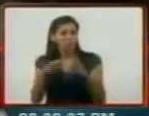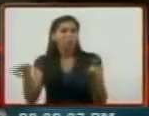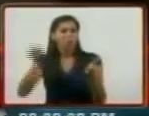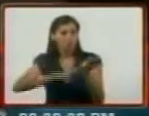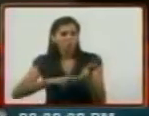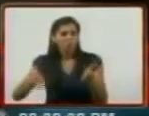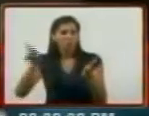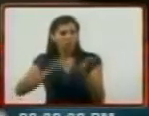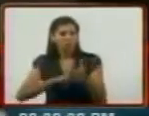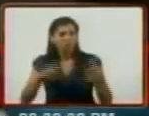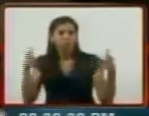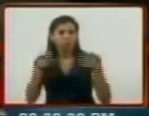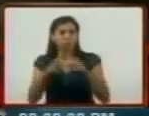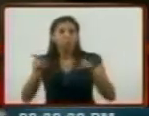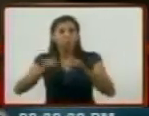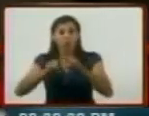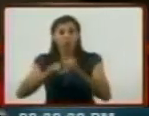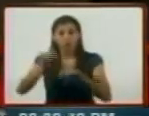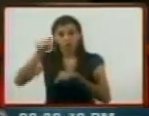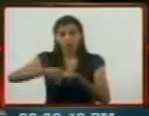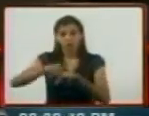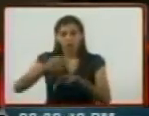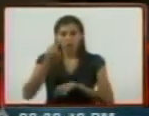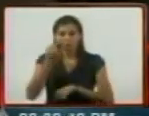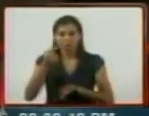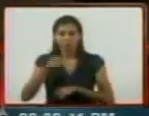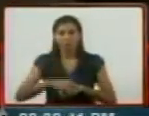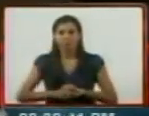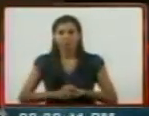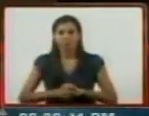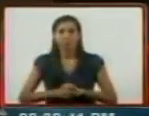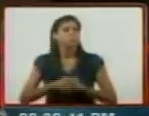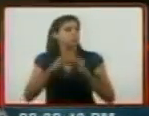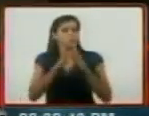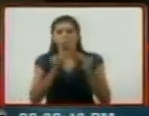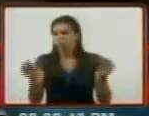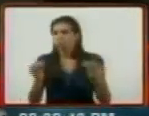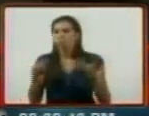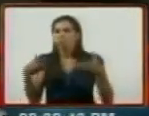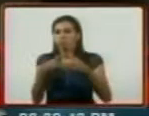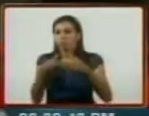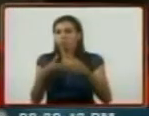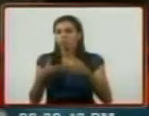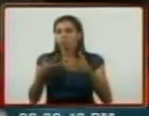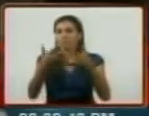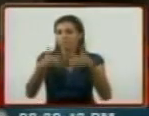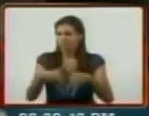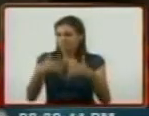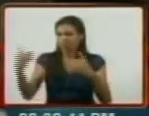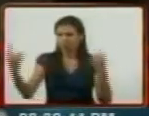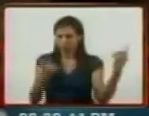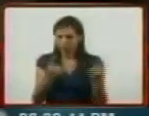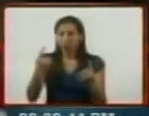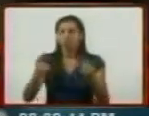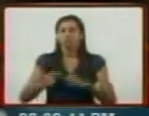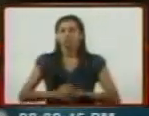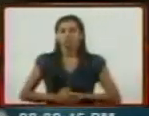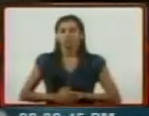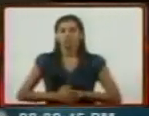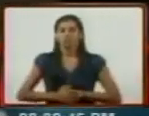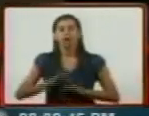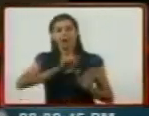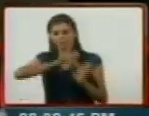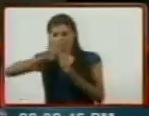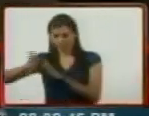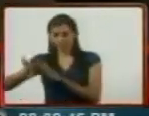como las que hemos presenciado el día de hoy con todos los sectores económicos del país. Queríamos agregar además, ya fuera del contexto de la